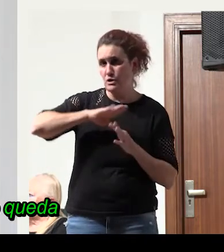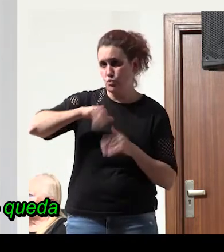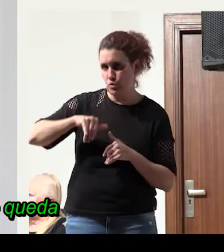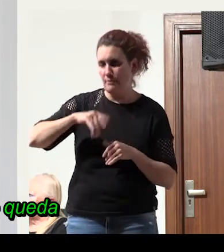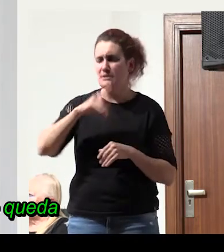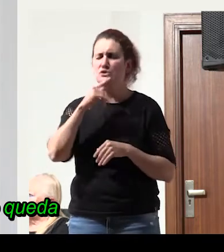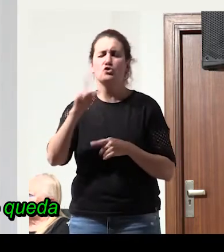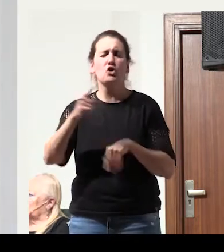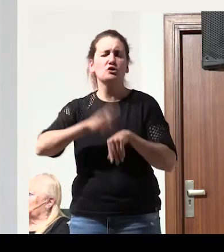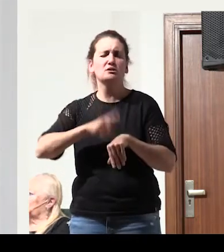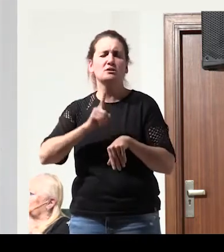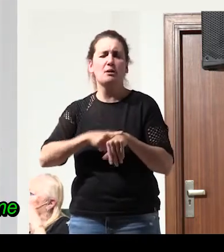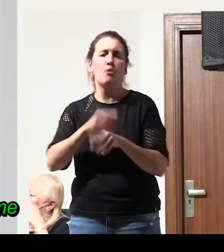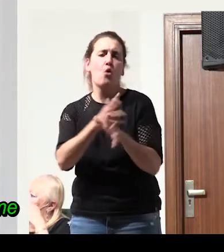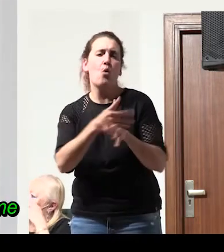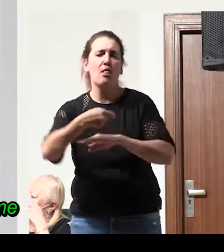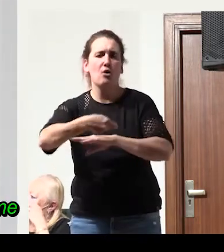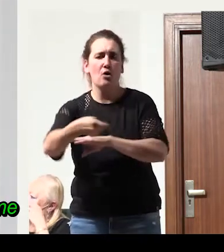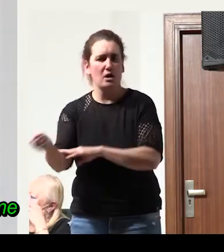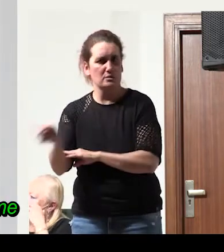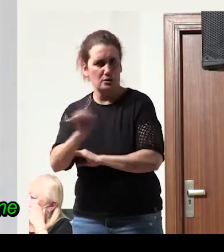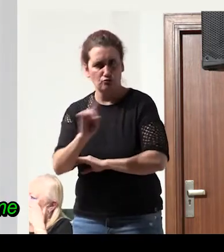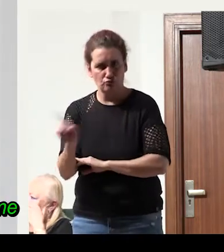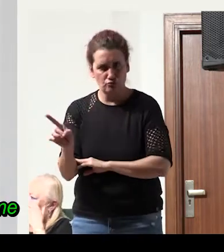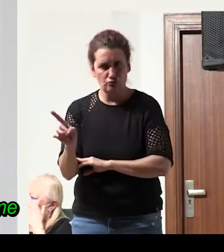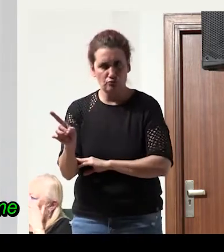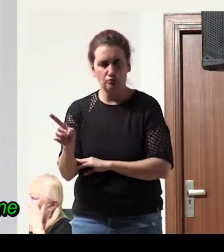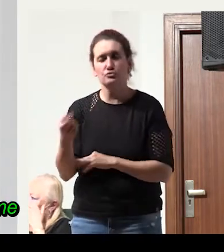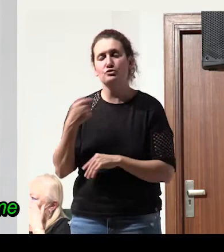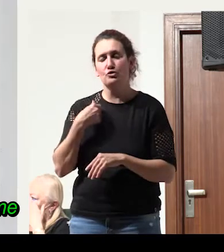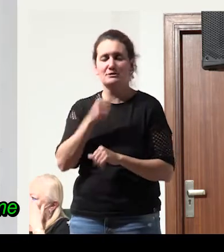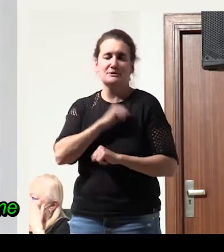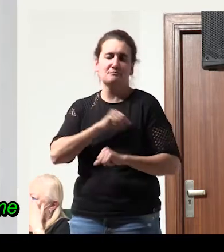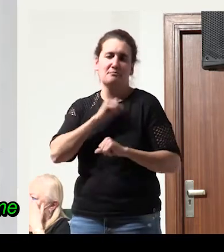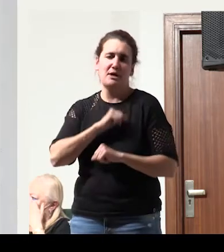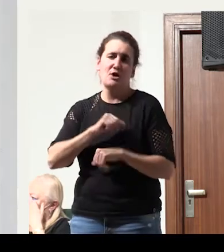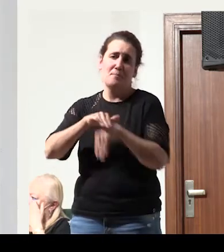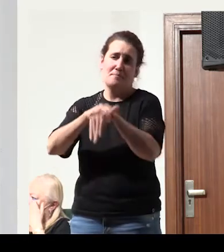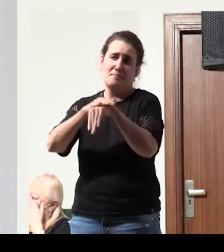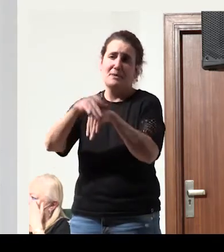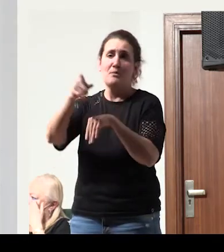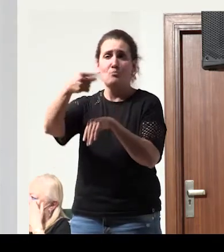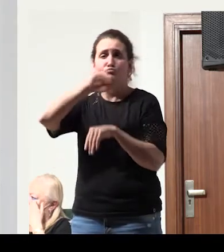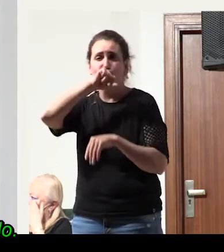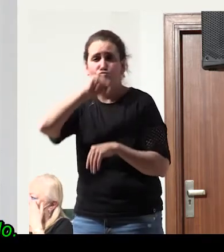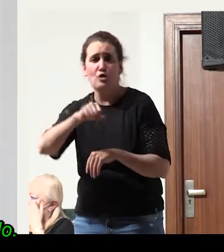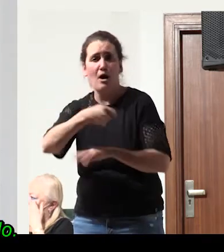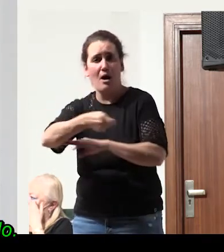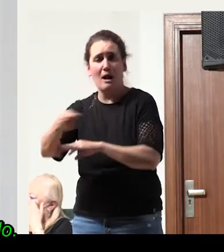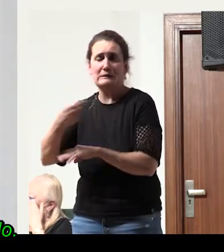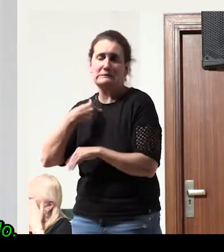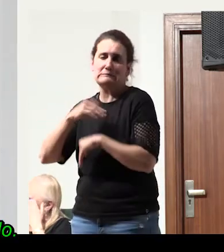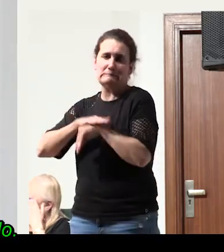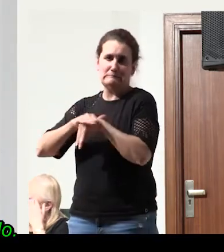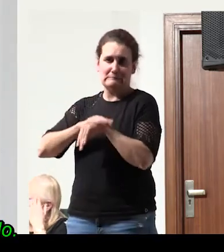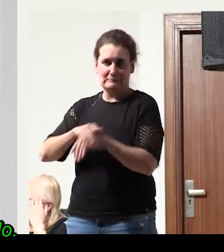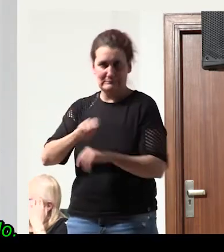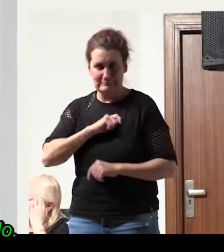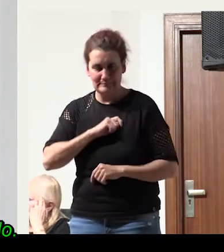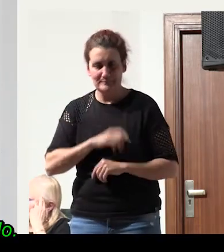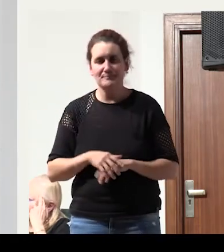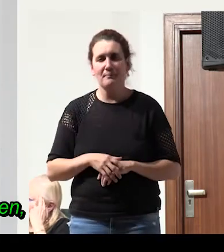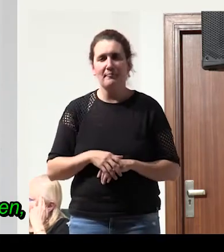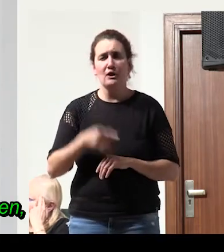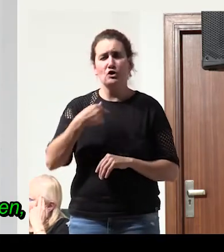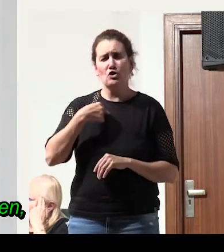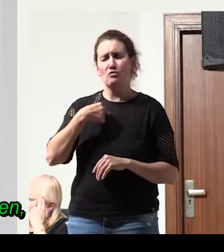queda jugando a cartas. Espero que sepáis perdonarme las que tenéis esa afición. No siento nostalgia del